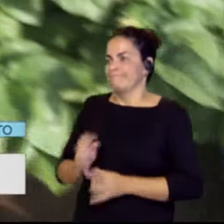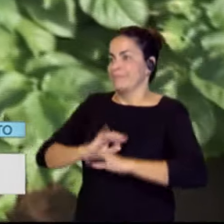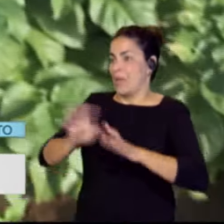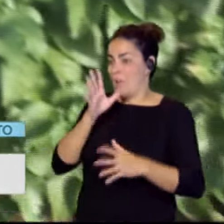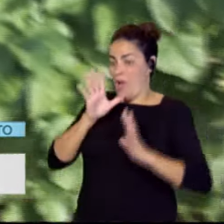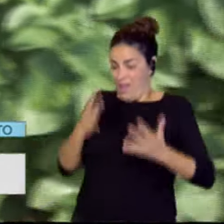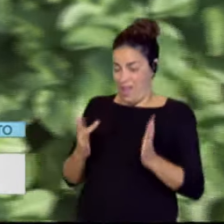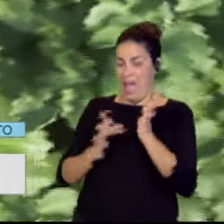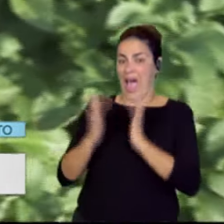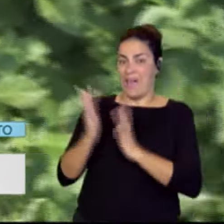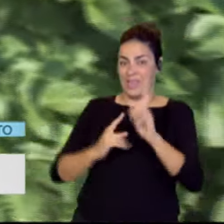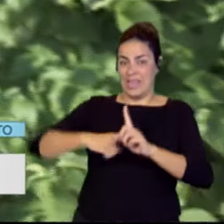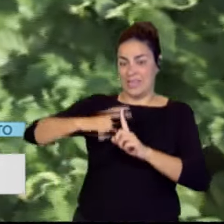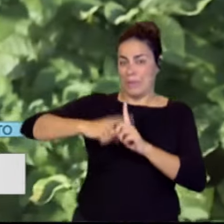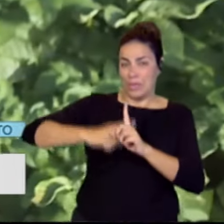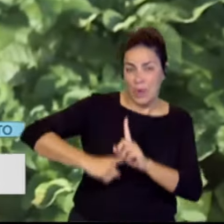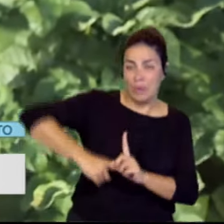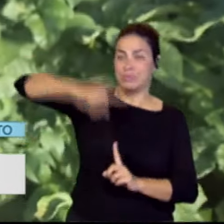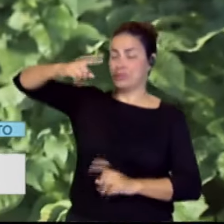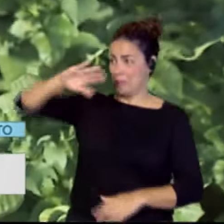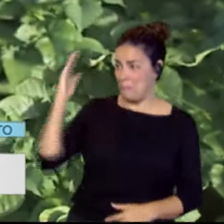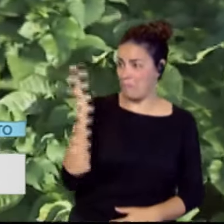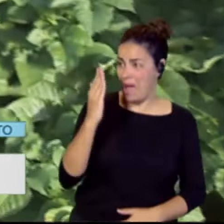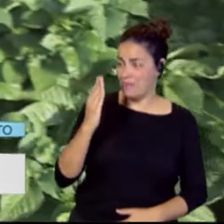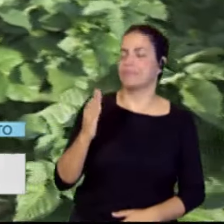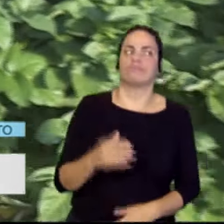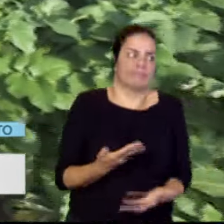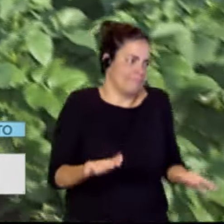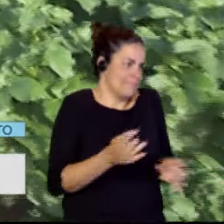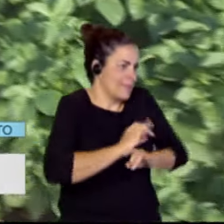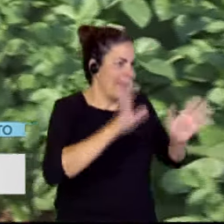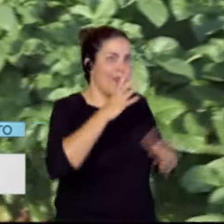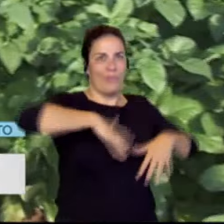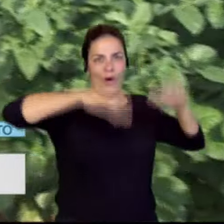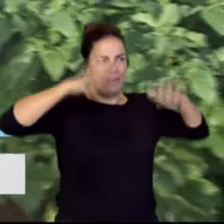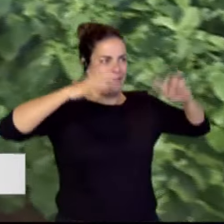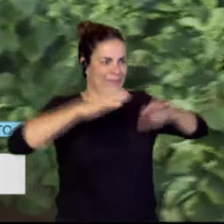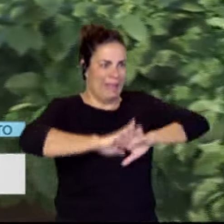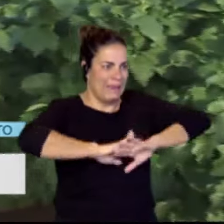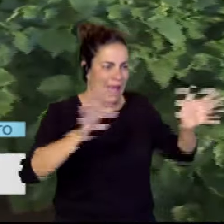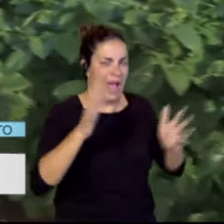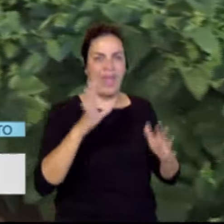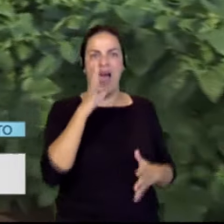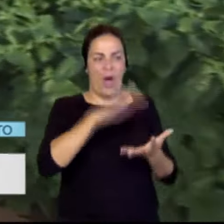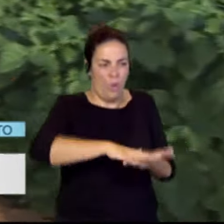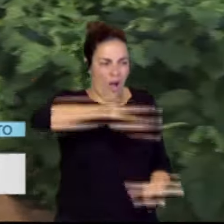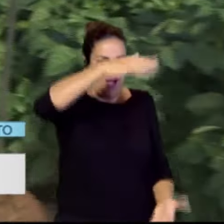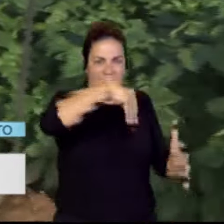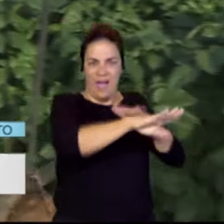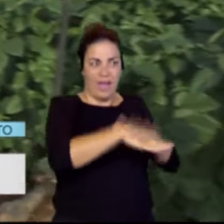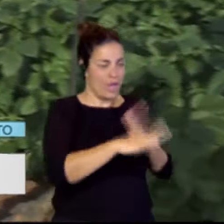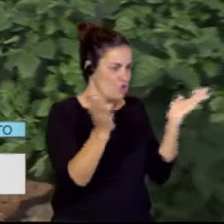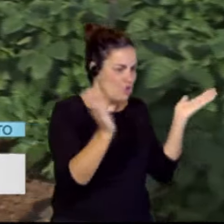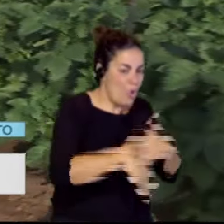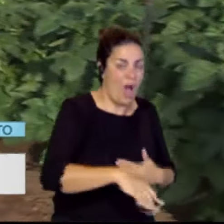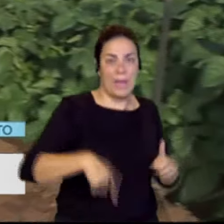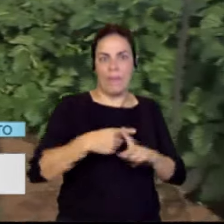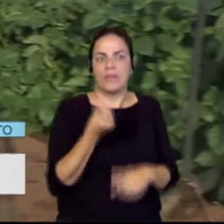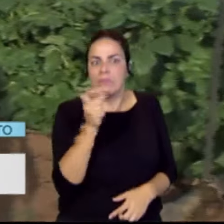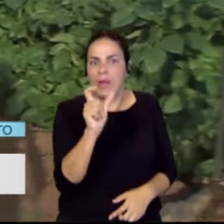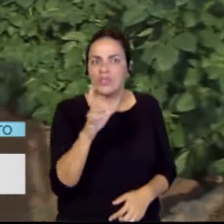abril están haciendo también mucho daño Sí claro es que no hay agua no ha llovido nada para las presas como estamos diciendo el agua 40